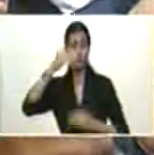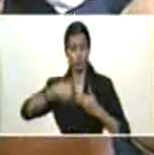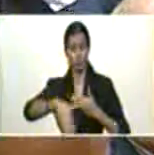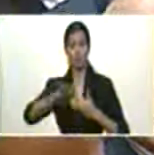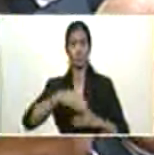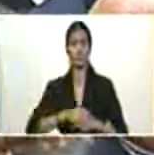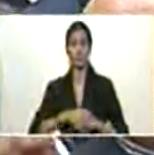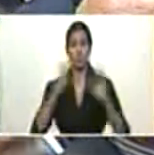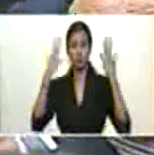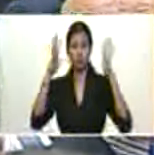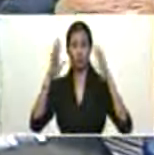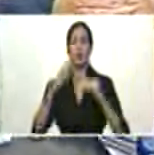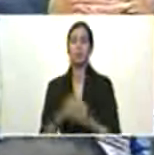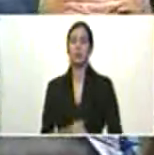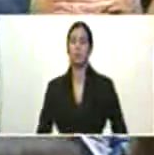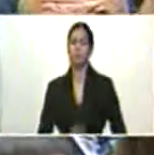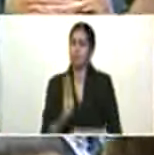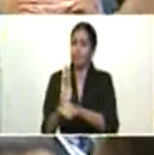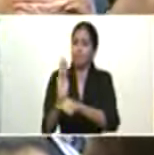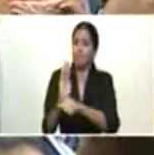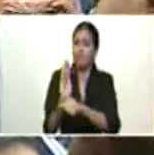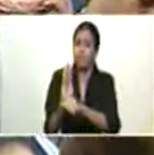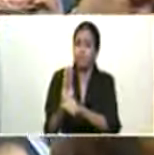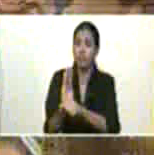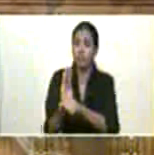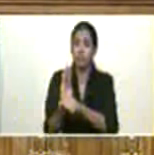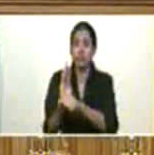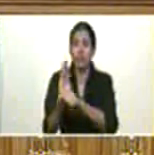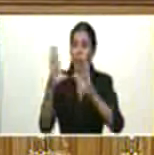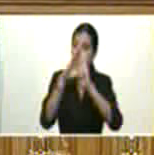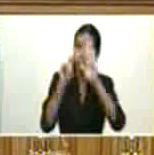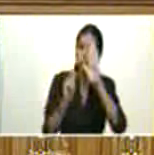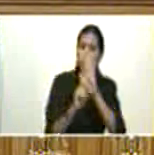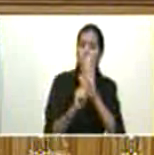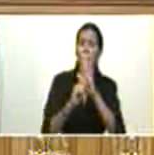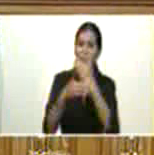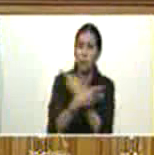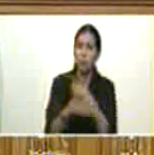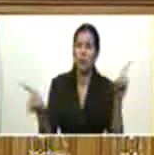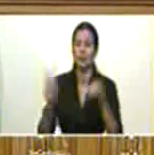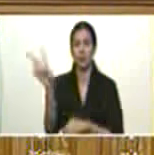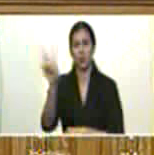que preserven la vida constitucional de nuestra nación.